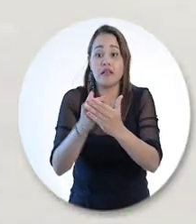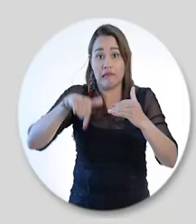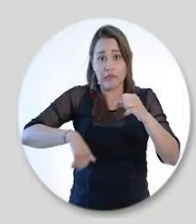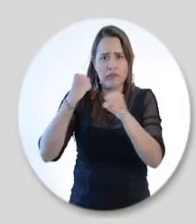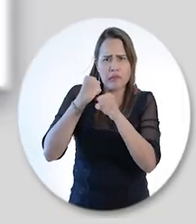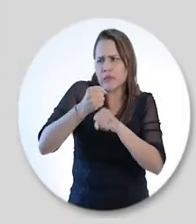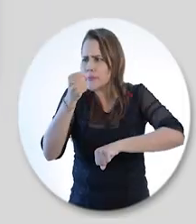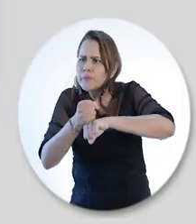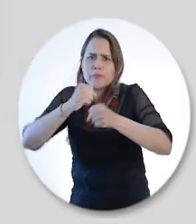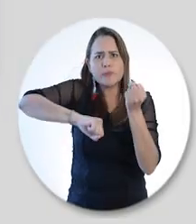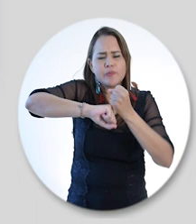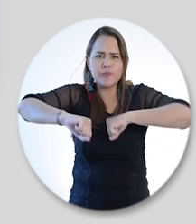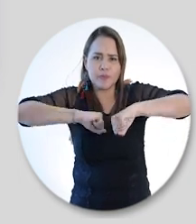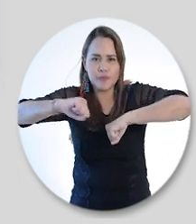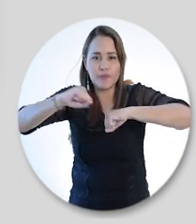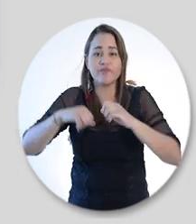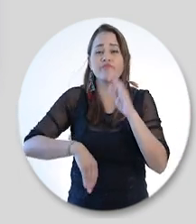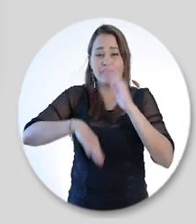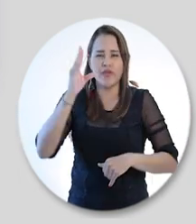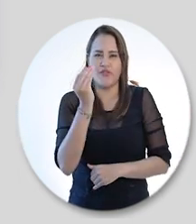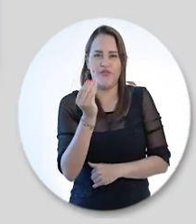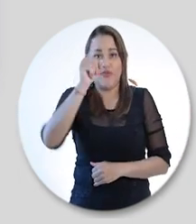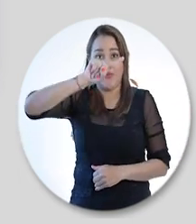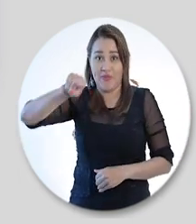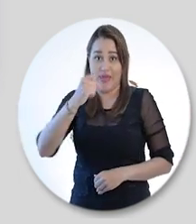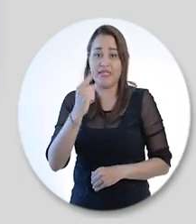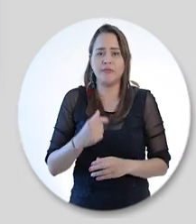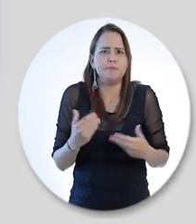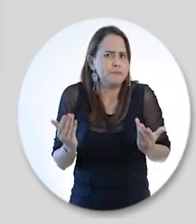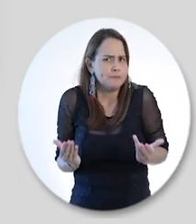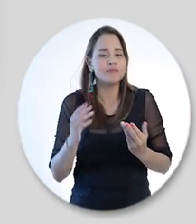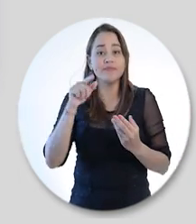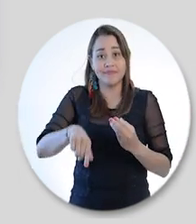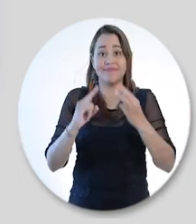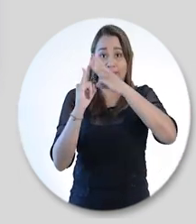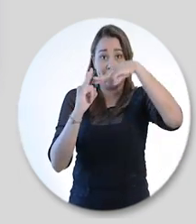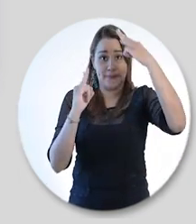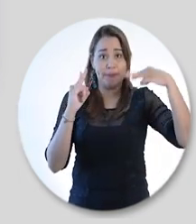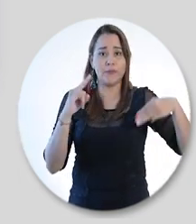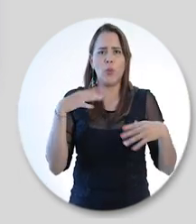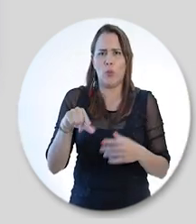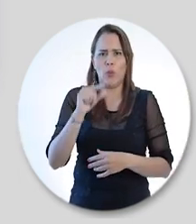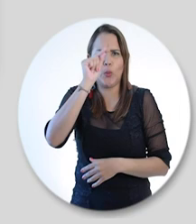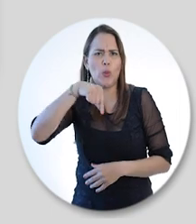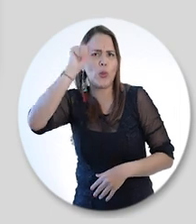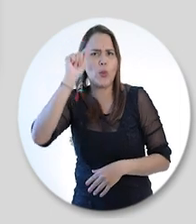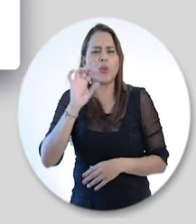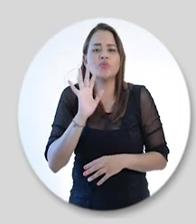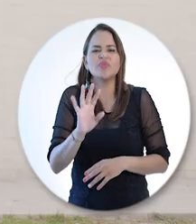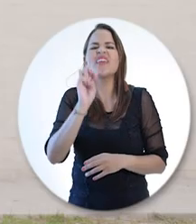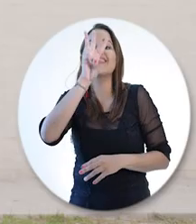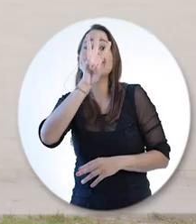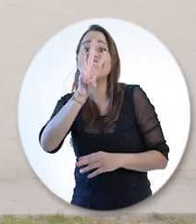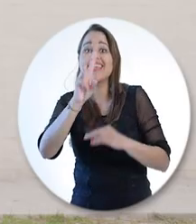universidad. Uno de ellos es el ranking QS Start, donde la universidad obtuvo una calificación general de 3